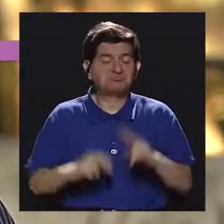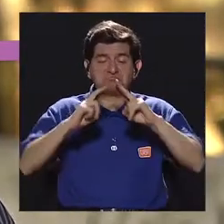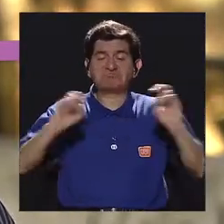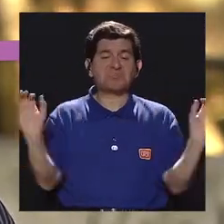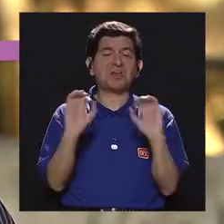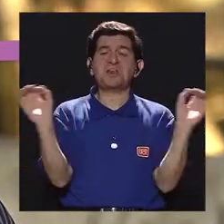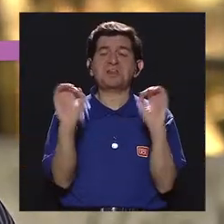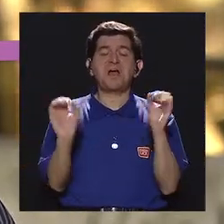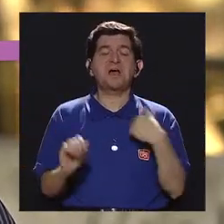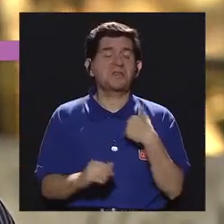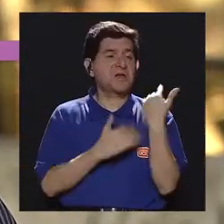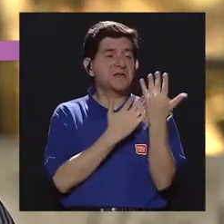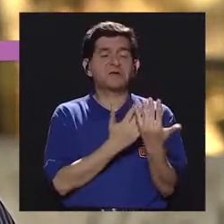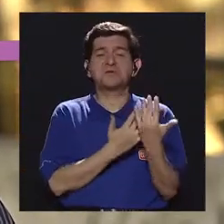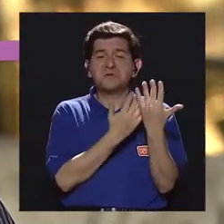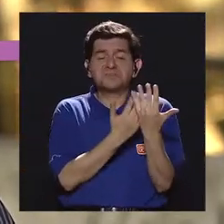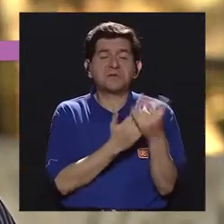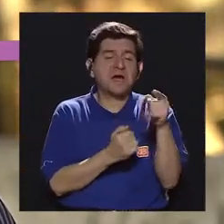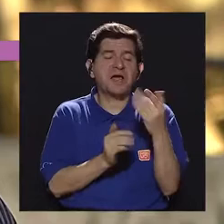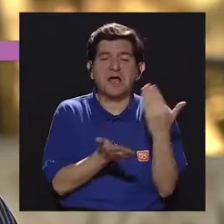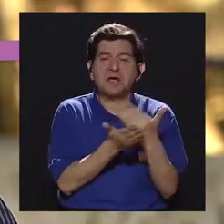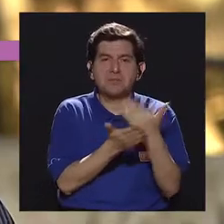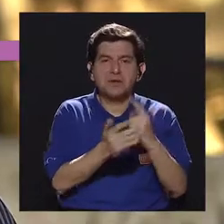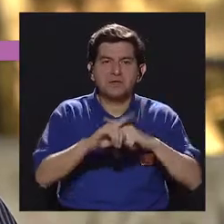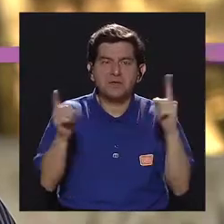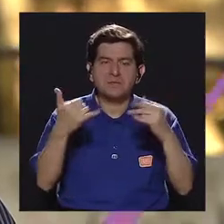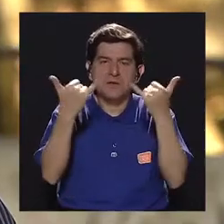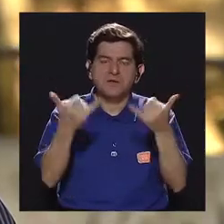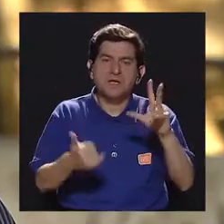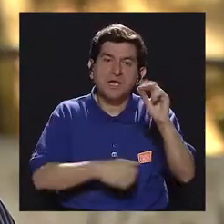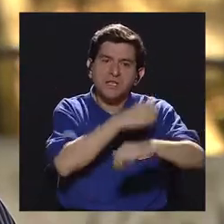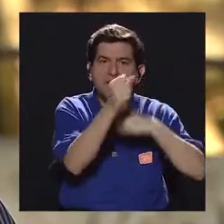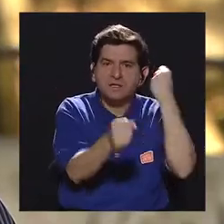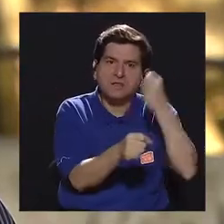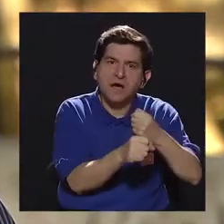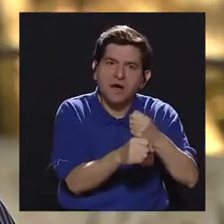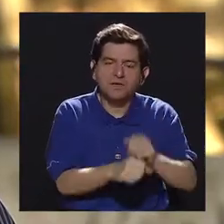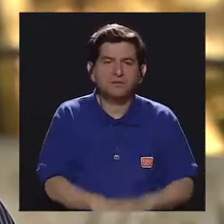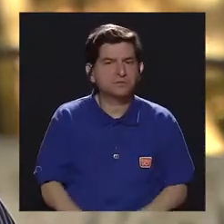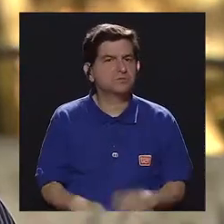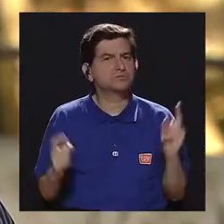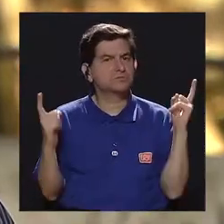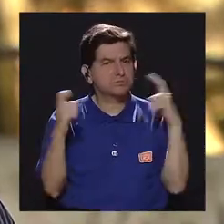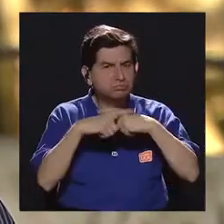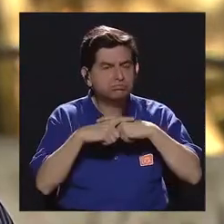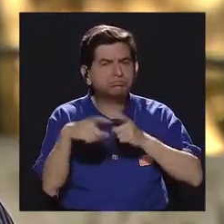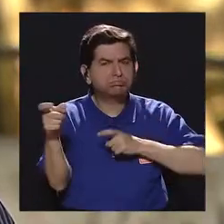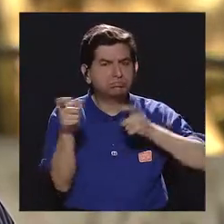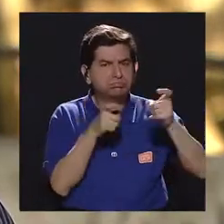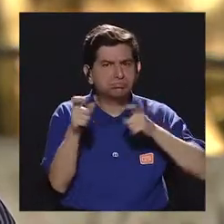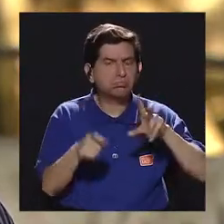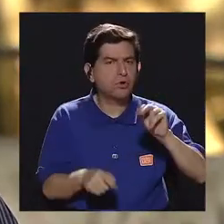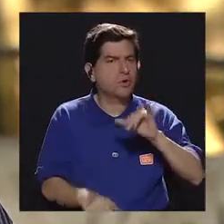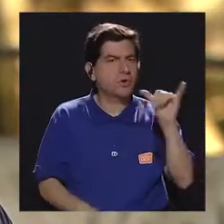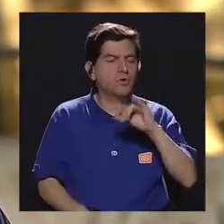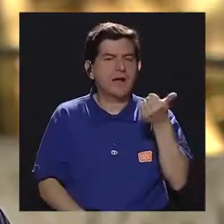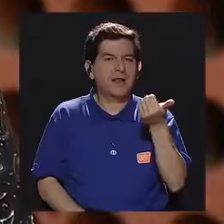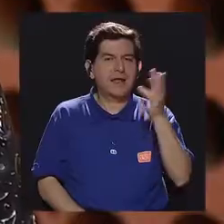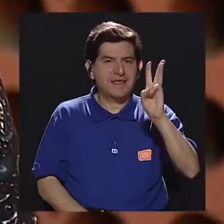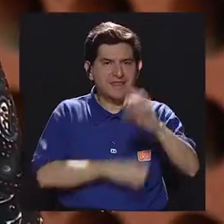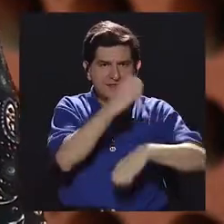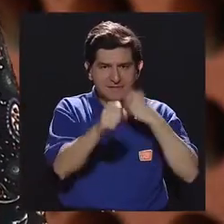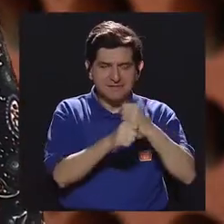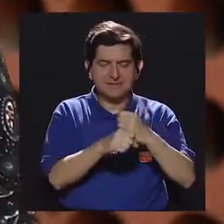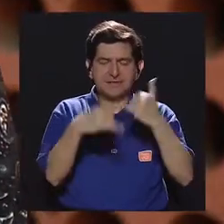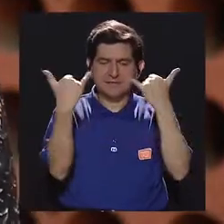tengo que revisarme nada, me voy a esperar hasta que me molesten. Pero si te molestan a los 30 años, va a ser más complicado manejarlo que a los 16.